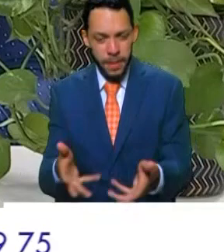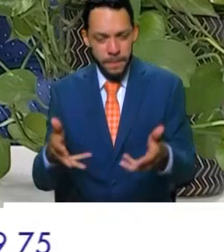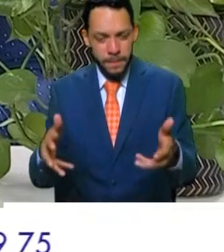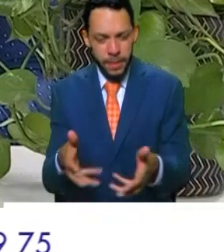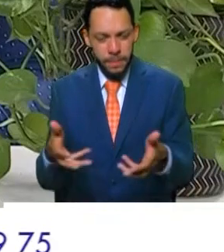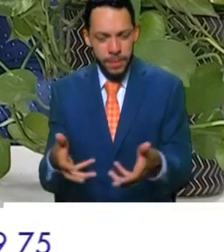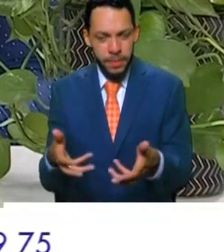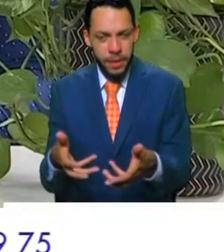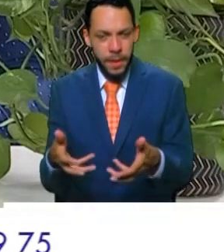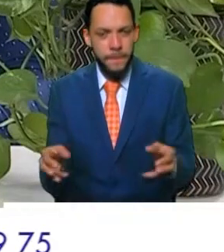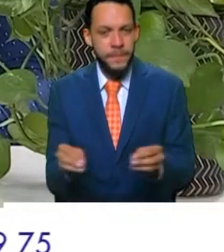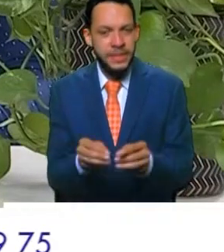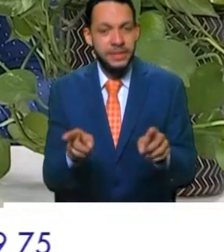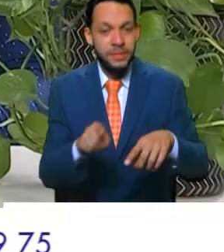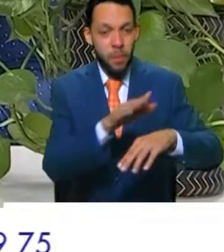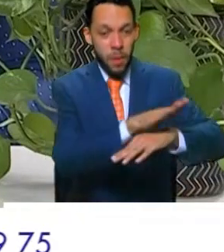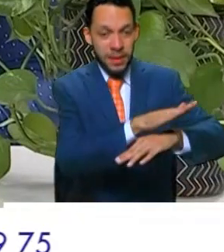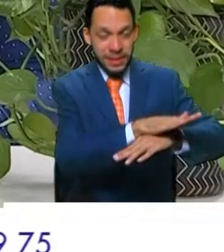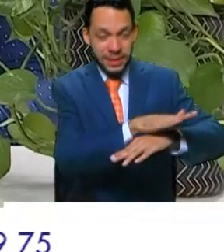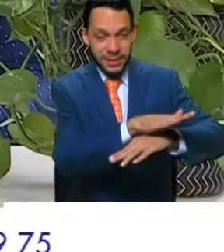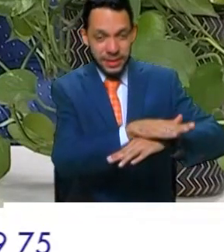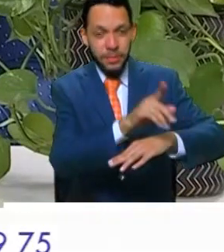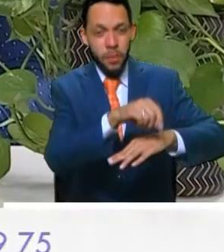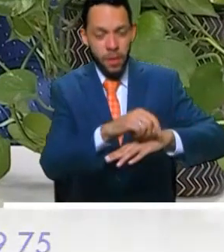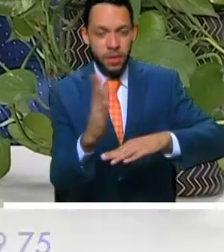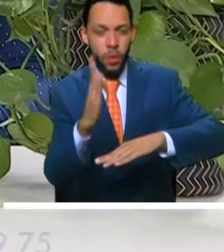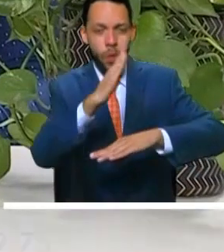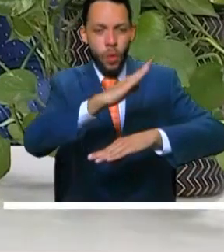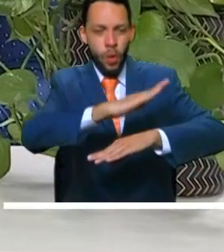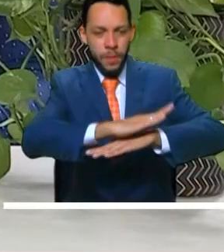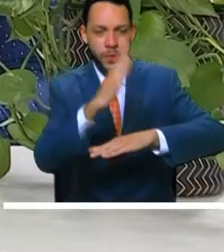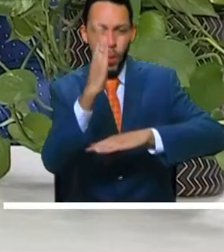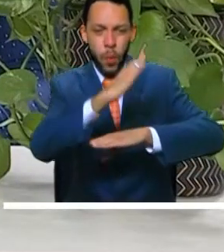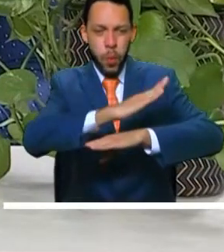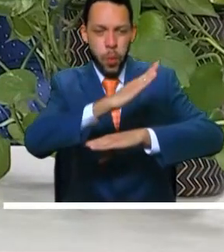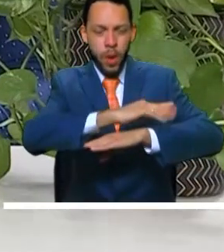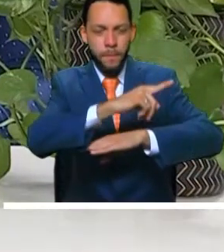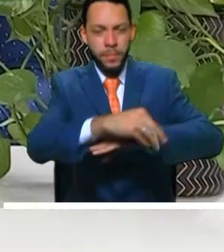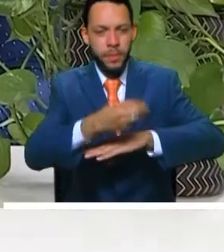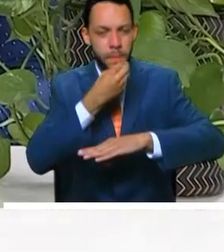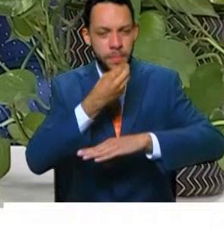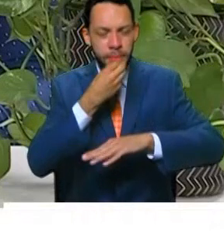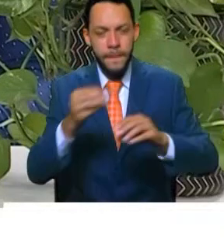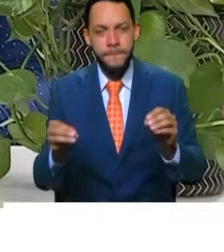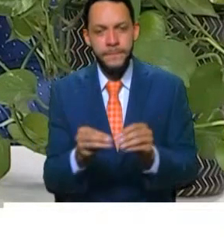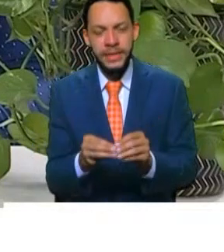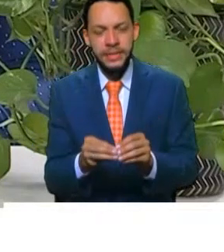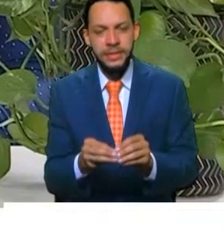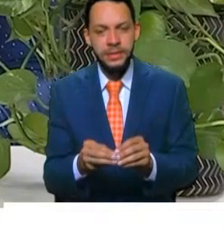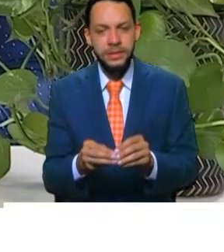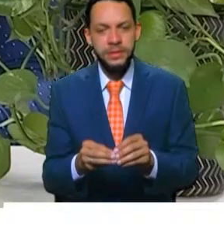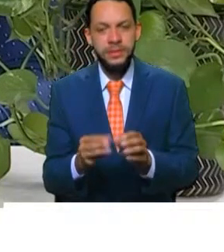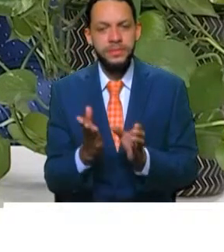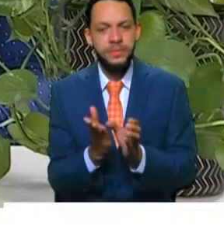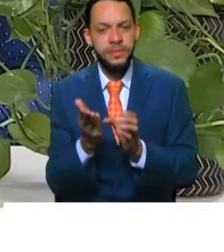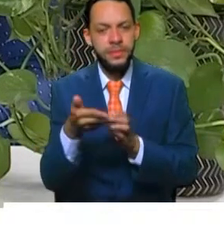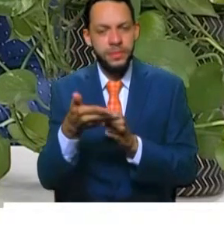pueden también consumirlo en las tardes, y siempre priorizar el consumo de la proteína, de ácidos grasos buenos como el